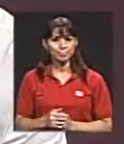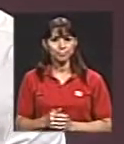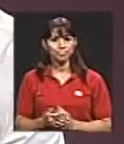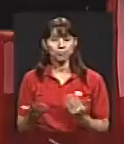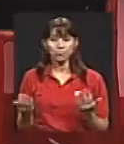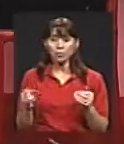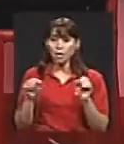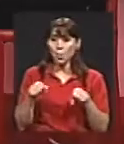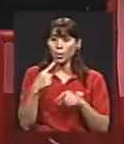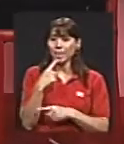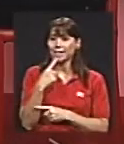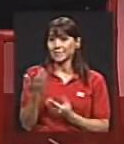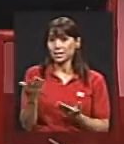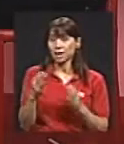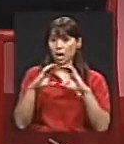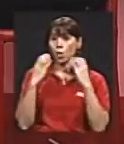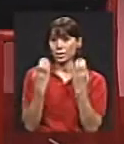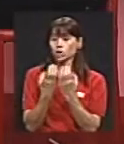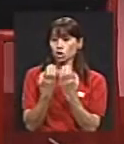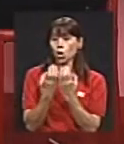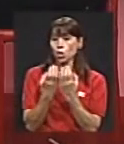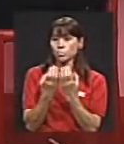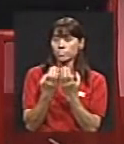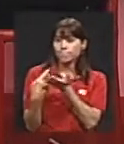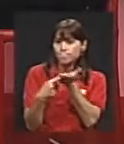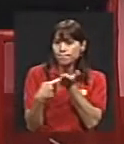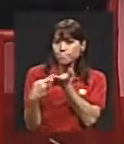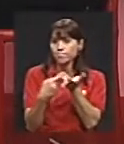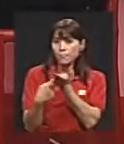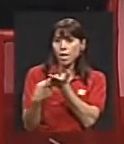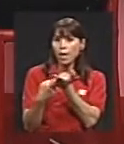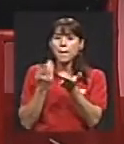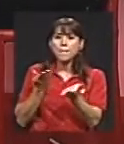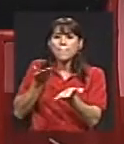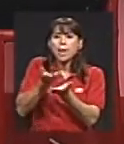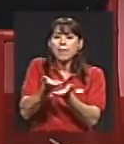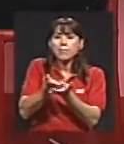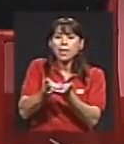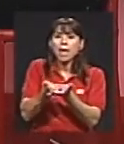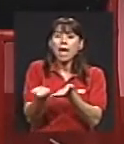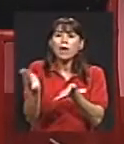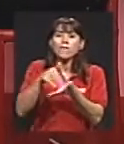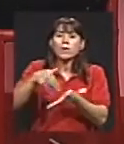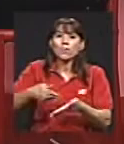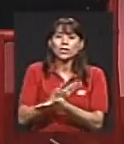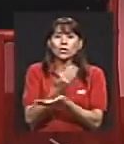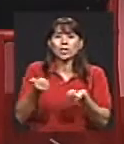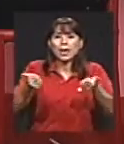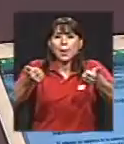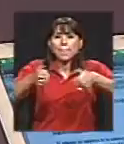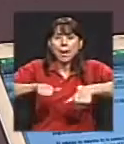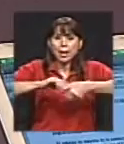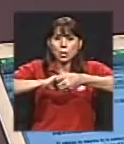se podría decir que de alguna manera la comisión en su informe plantea una renovación del pacto con la seguridad social